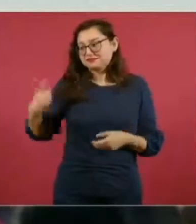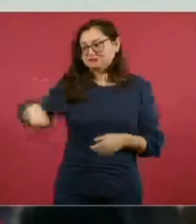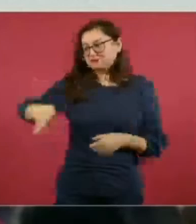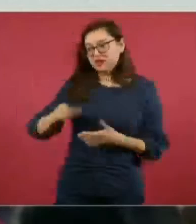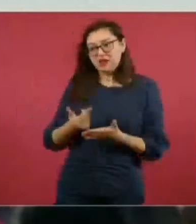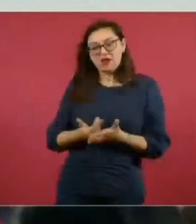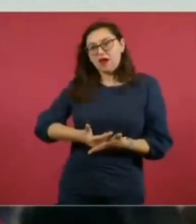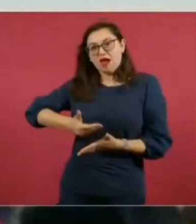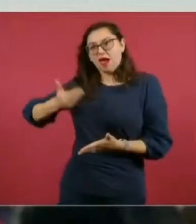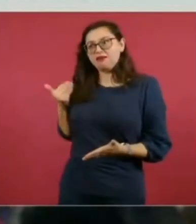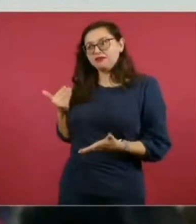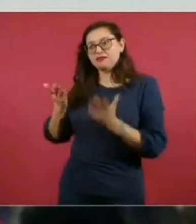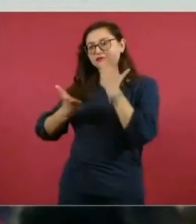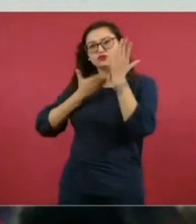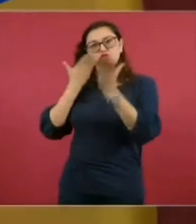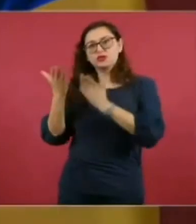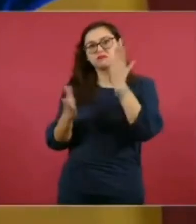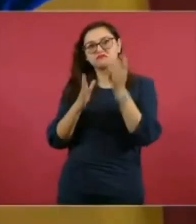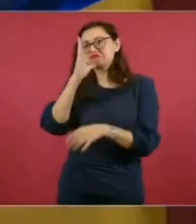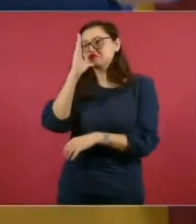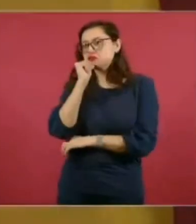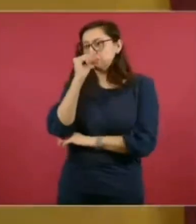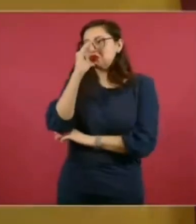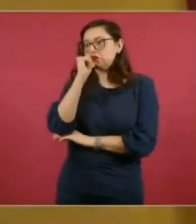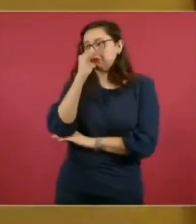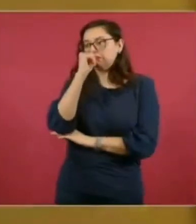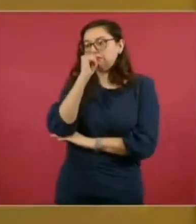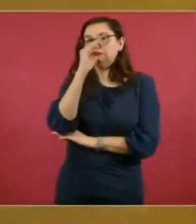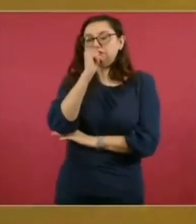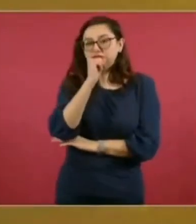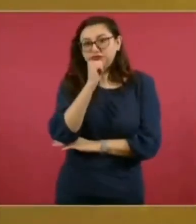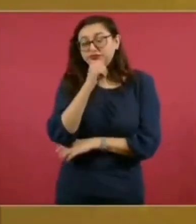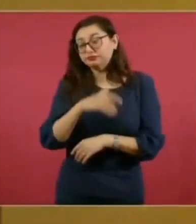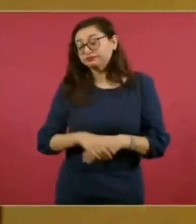porque se rechazaba a los jóvenes que querían estudiar medicina.